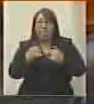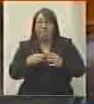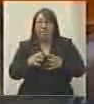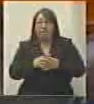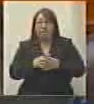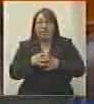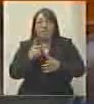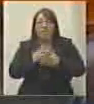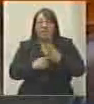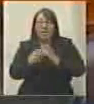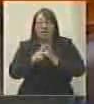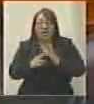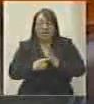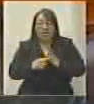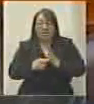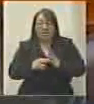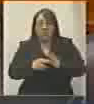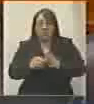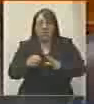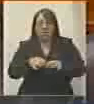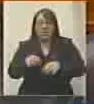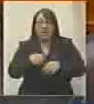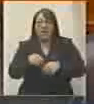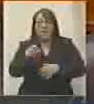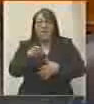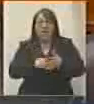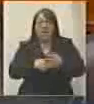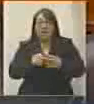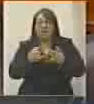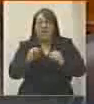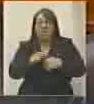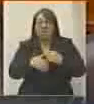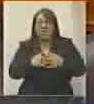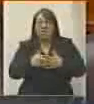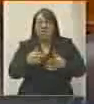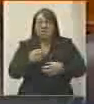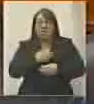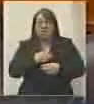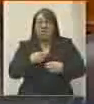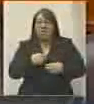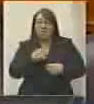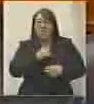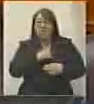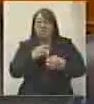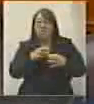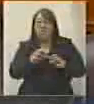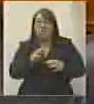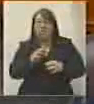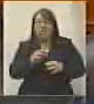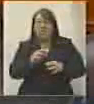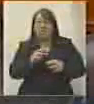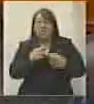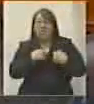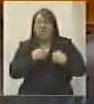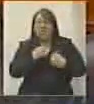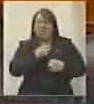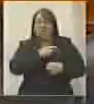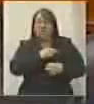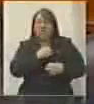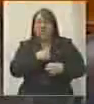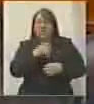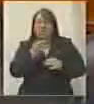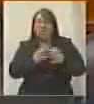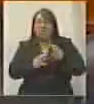informativo para el registro centralizado de planillas y datos de los recursos humanos del sector público a cargo del Ministerio de Economía y